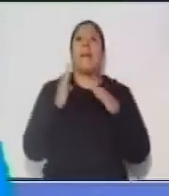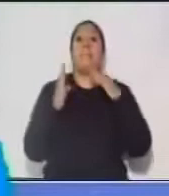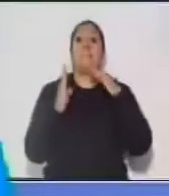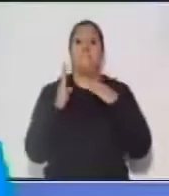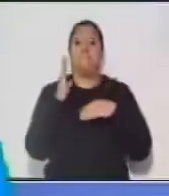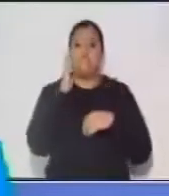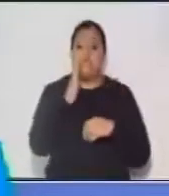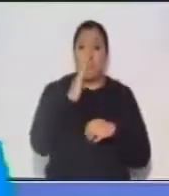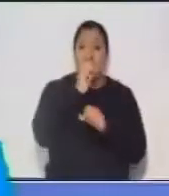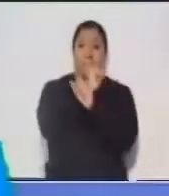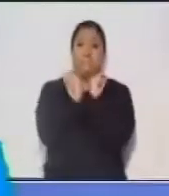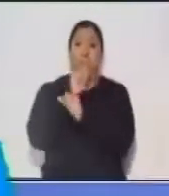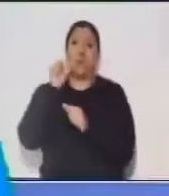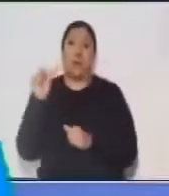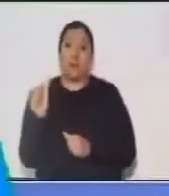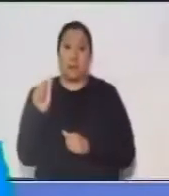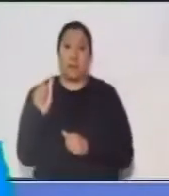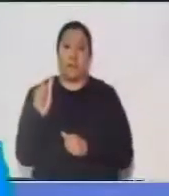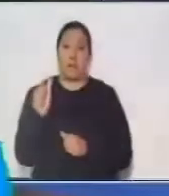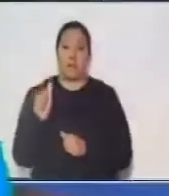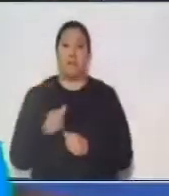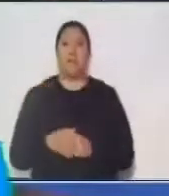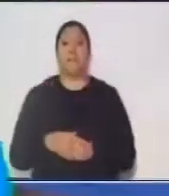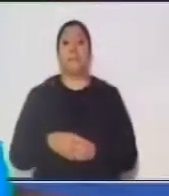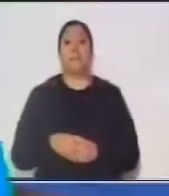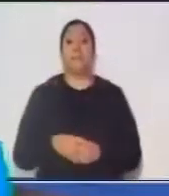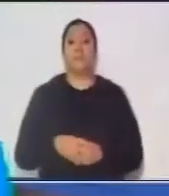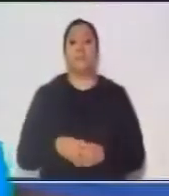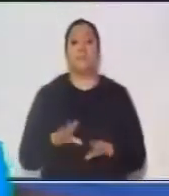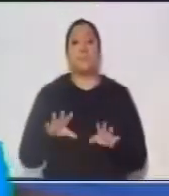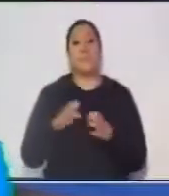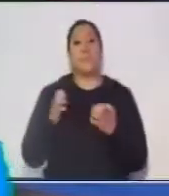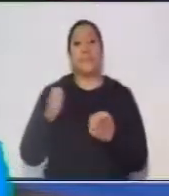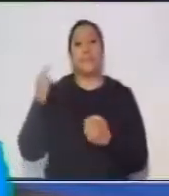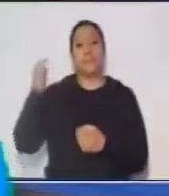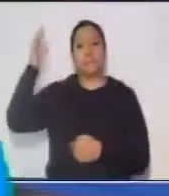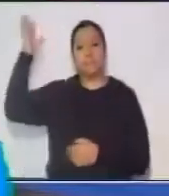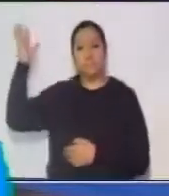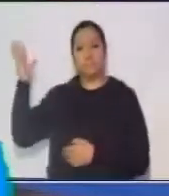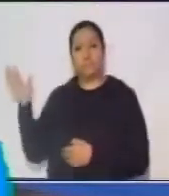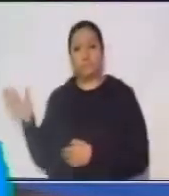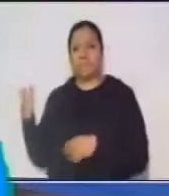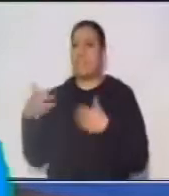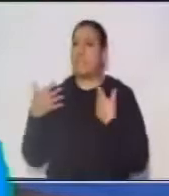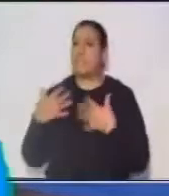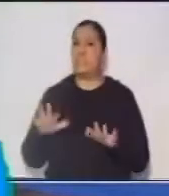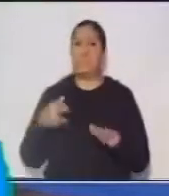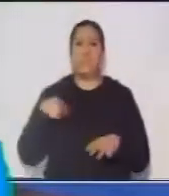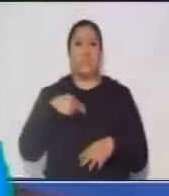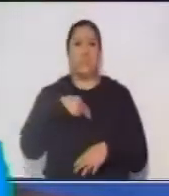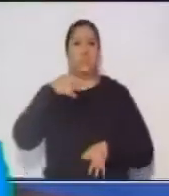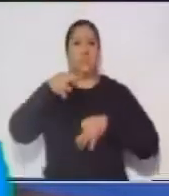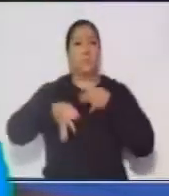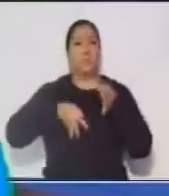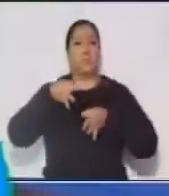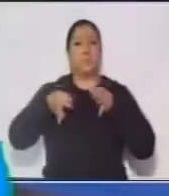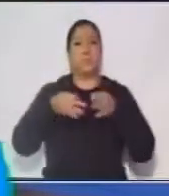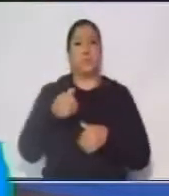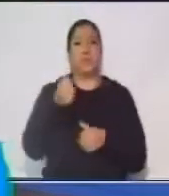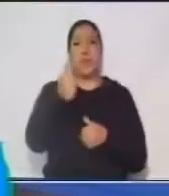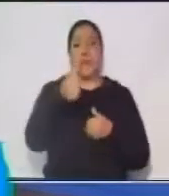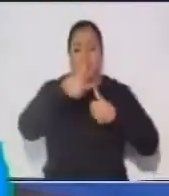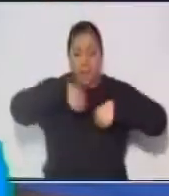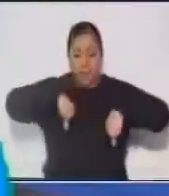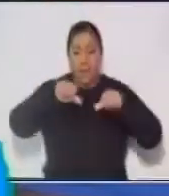altura. Entonces, con esta información que ya tenemos, ¿verdad?, del área del cuadrado y